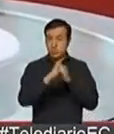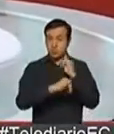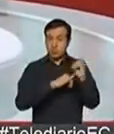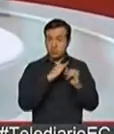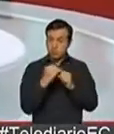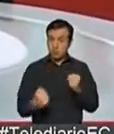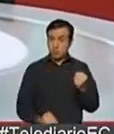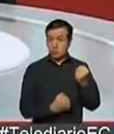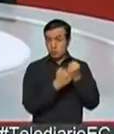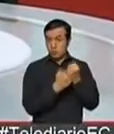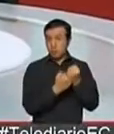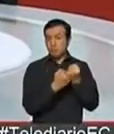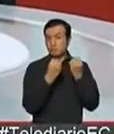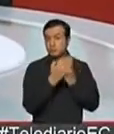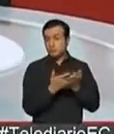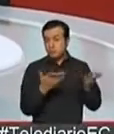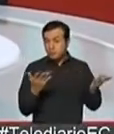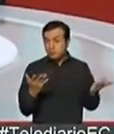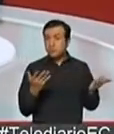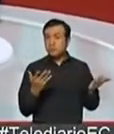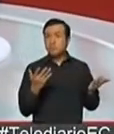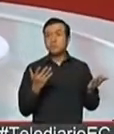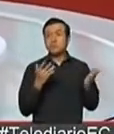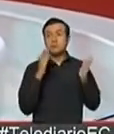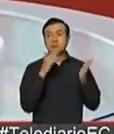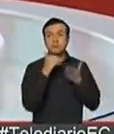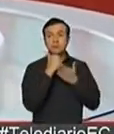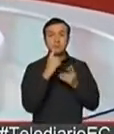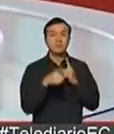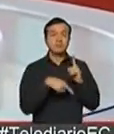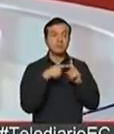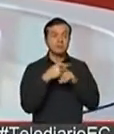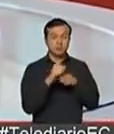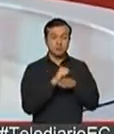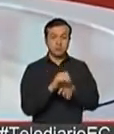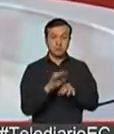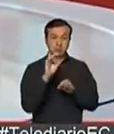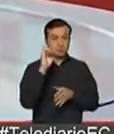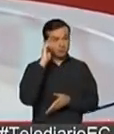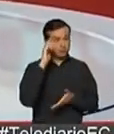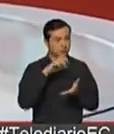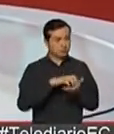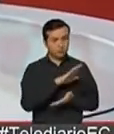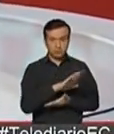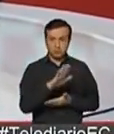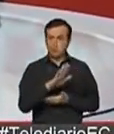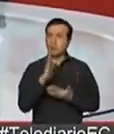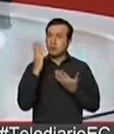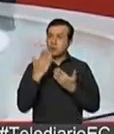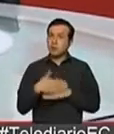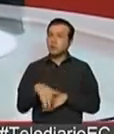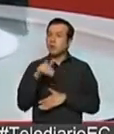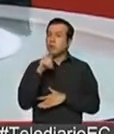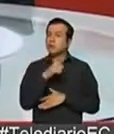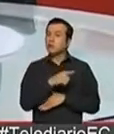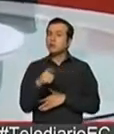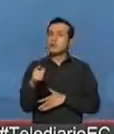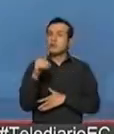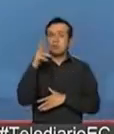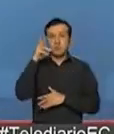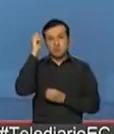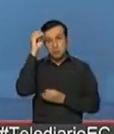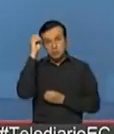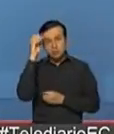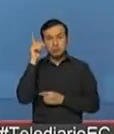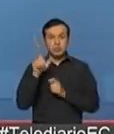que nos apoya en este sentido y que permite además tener buenas prácticas con los gobiernos. Para finalizar, ¿quiénes serán pues los